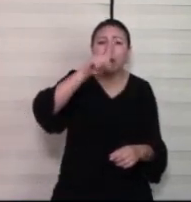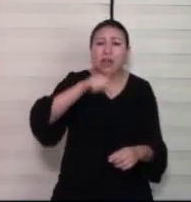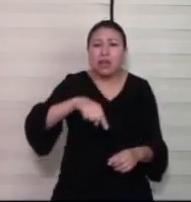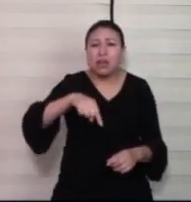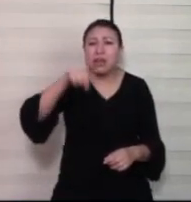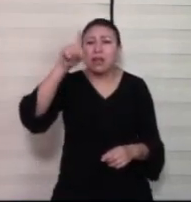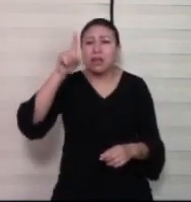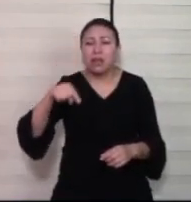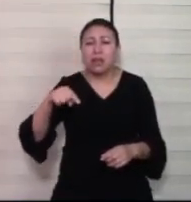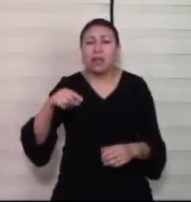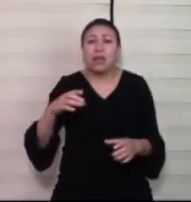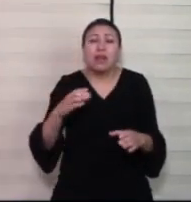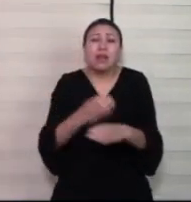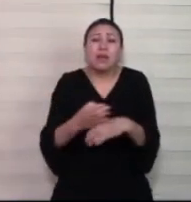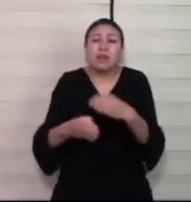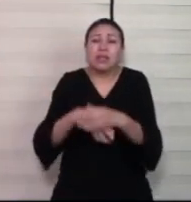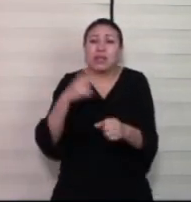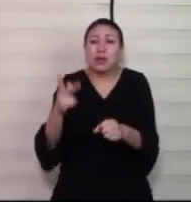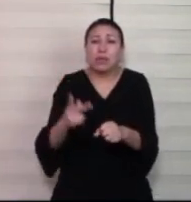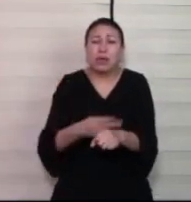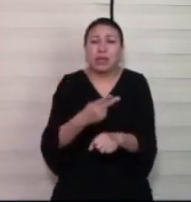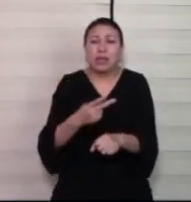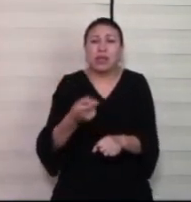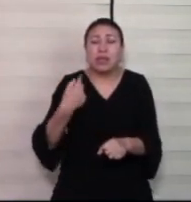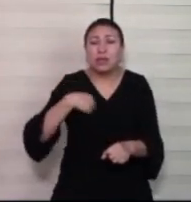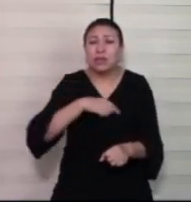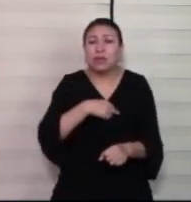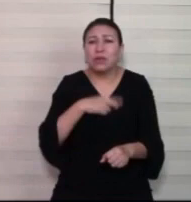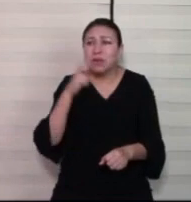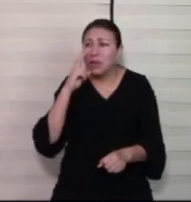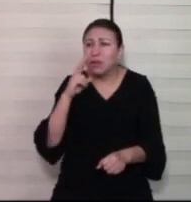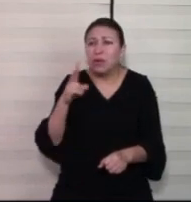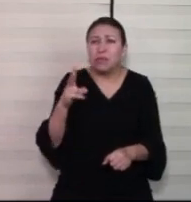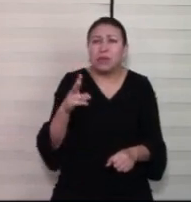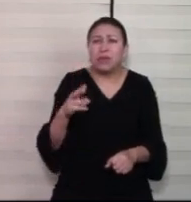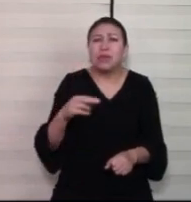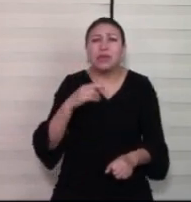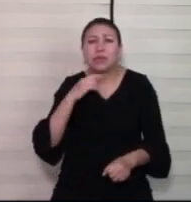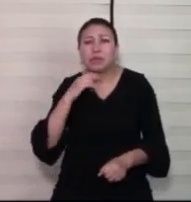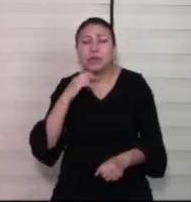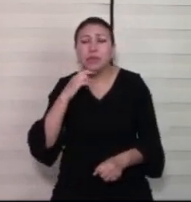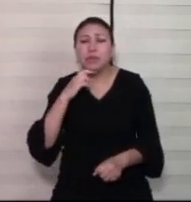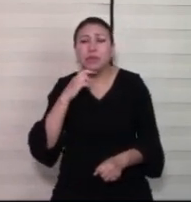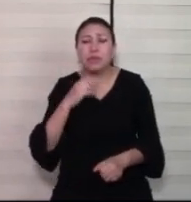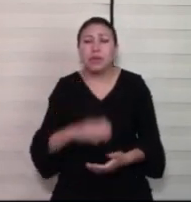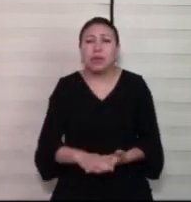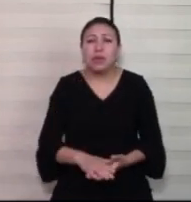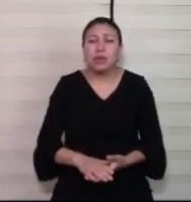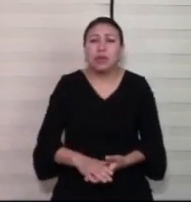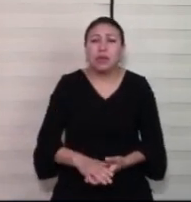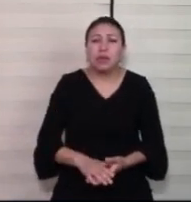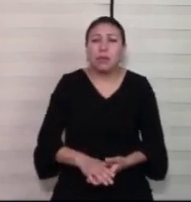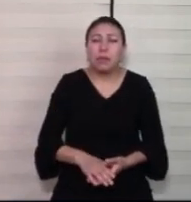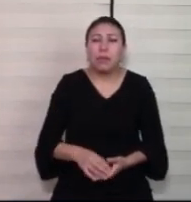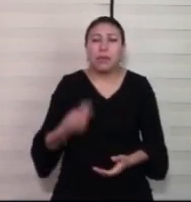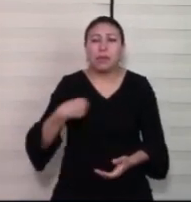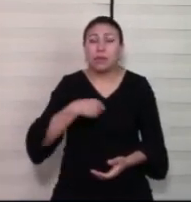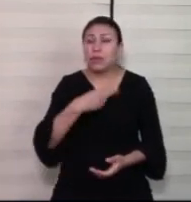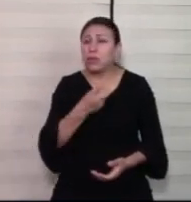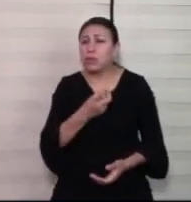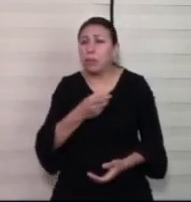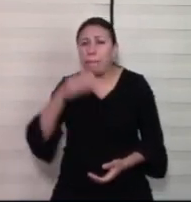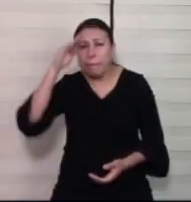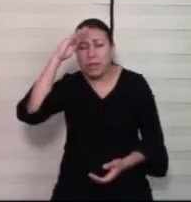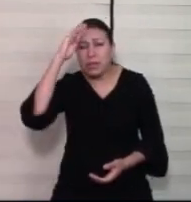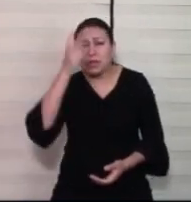yo creo que todo eso también nos ha afectado. Yo creo que nosotros tenemos que no solamente pensar en lo que